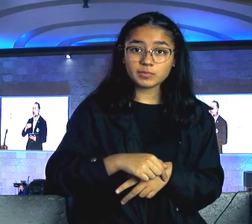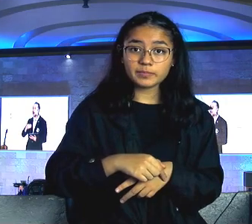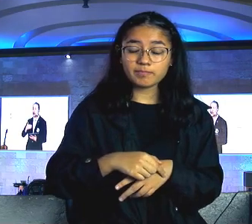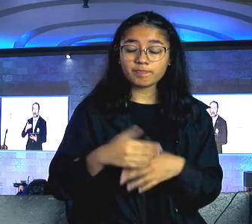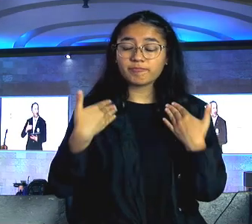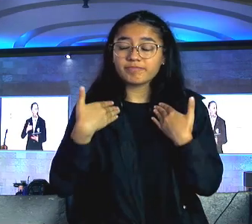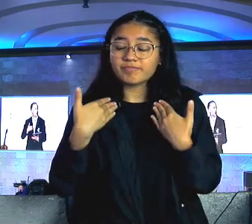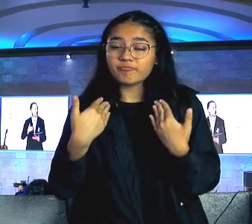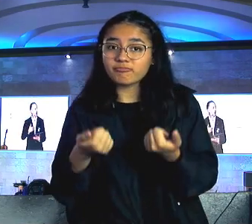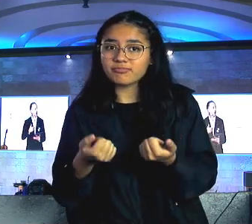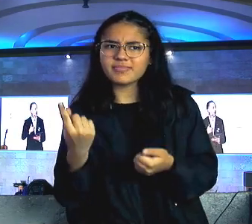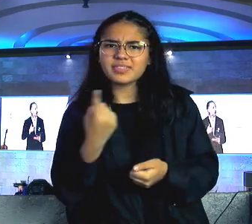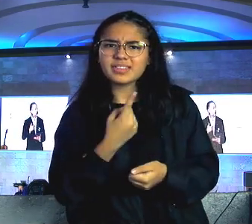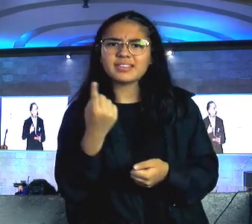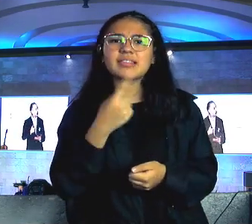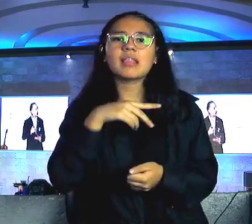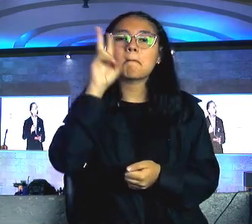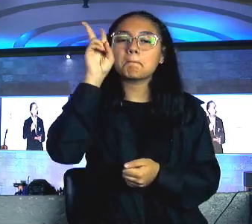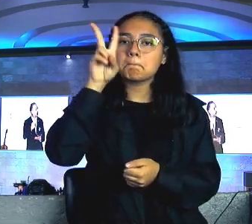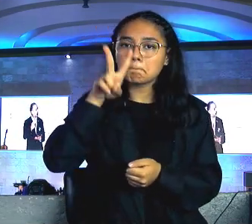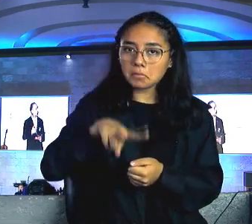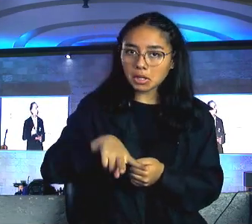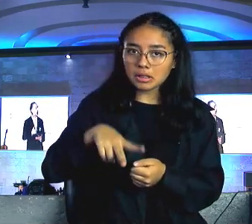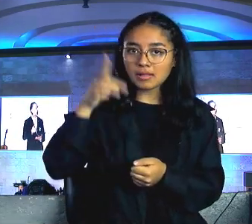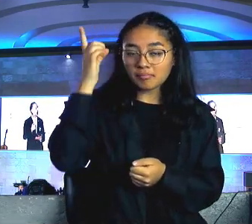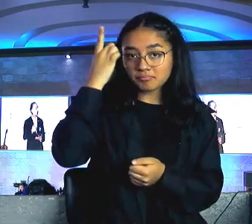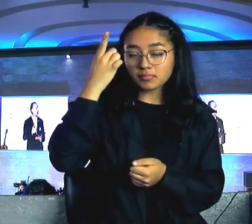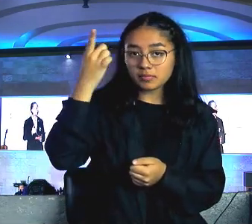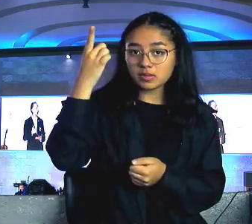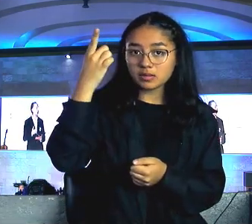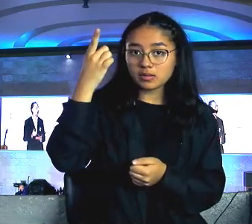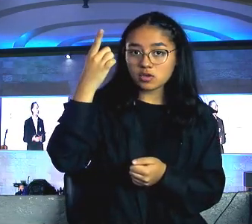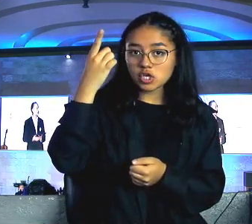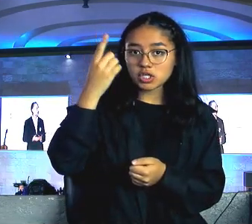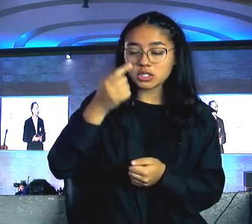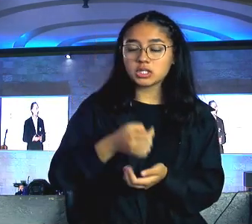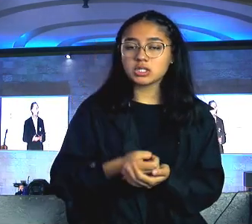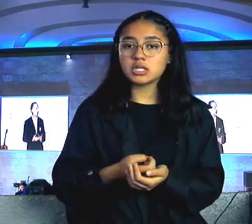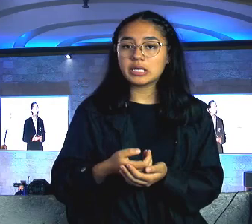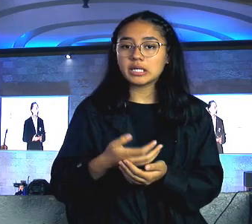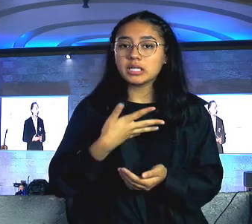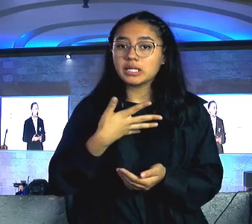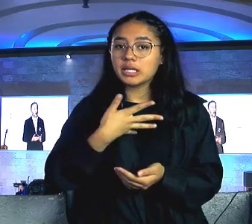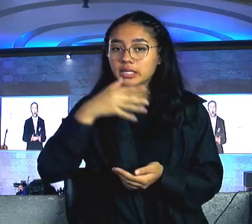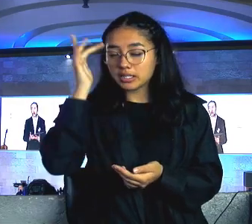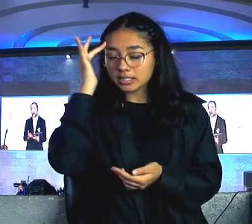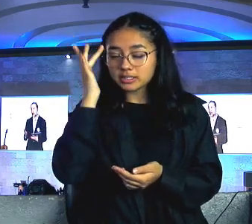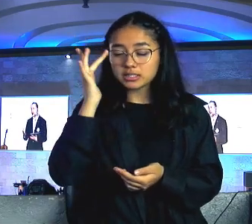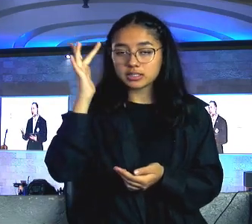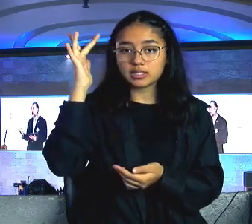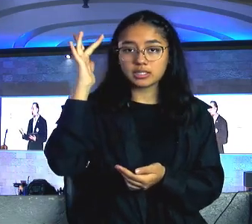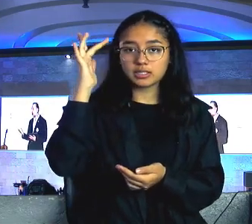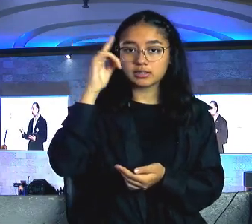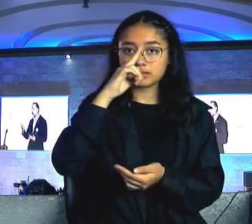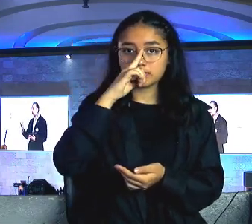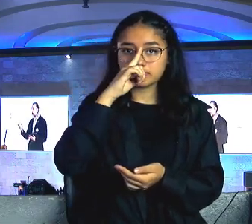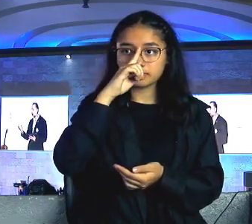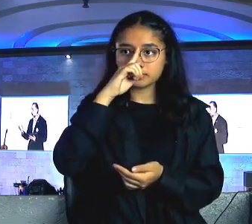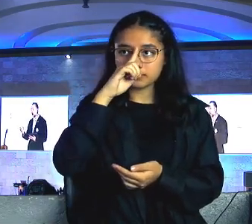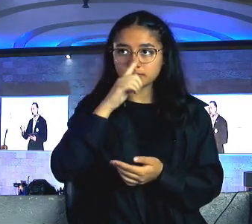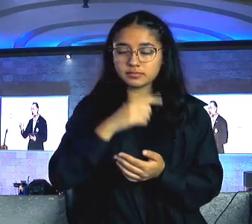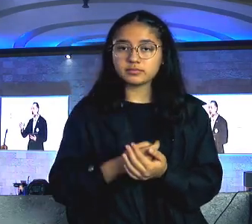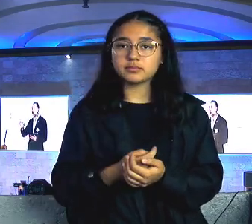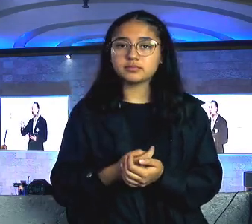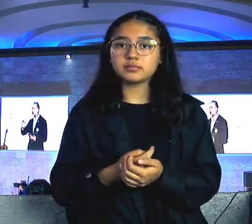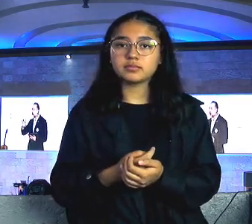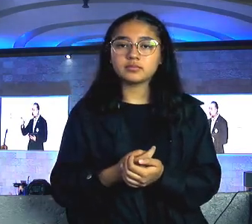en serio Dios se toma la santidad. Yo sé que muchas iglesias te dicen, no, mira, la salvación no se